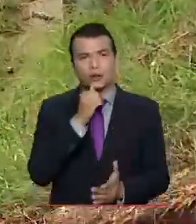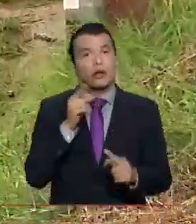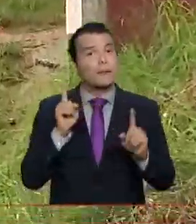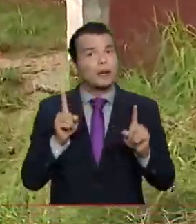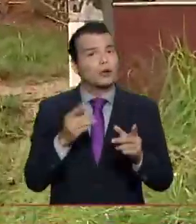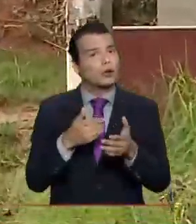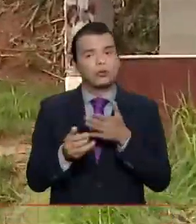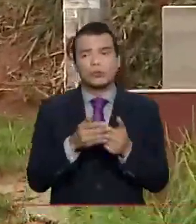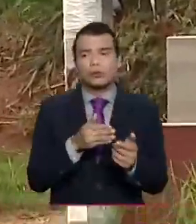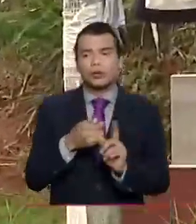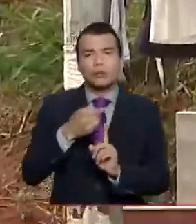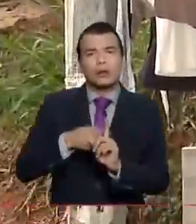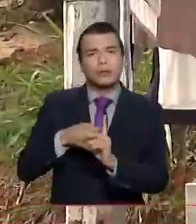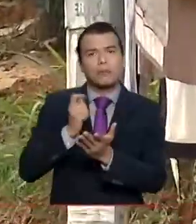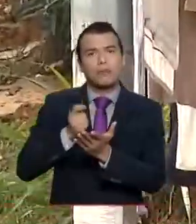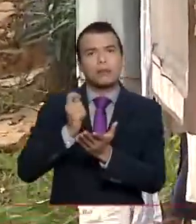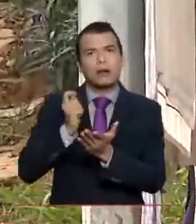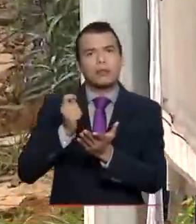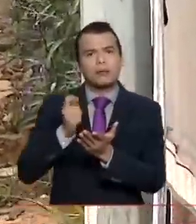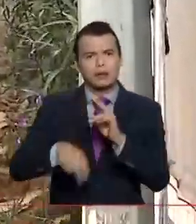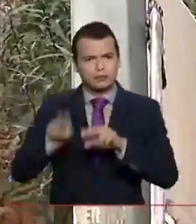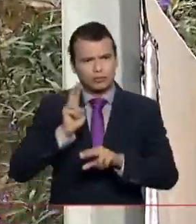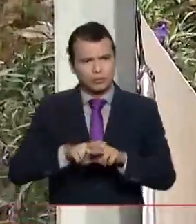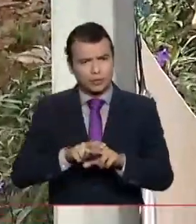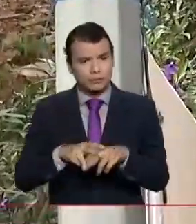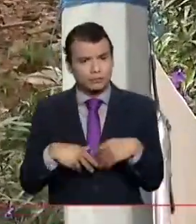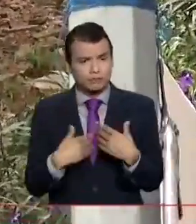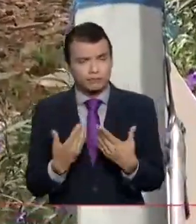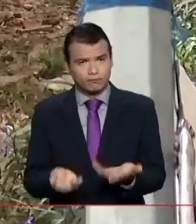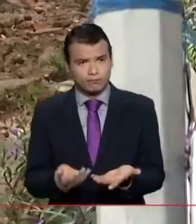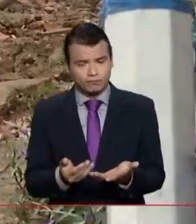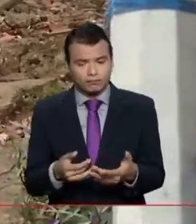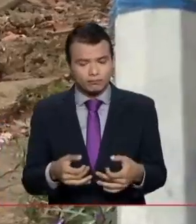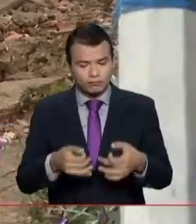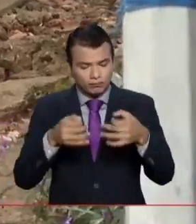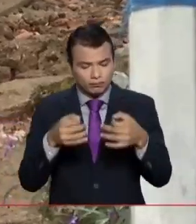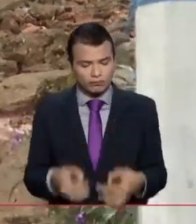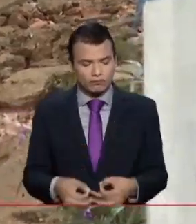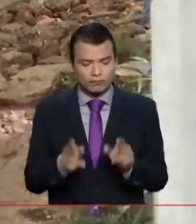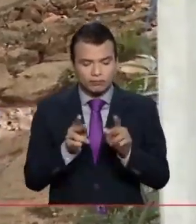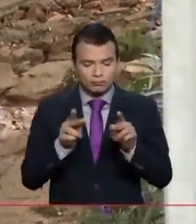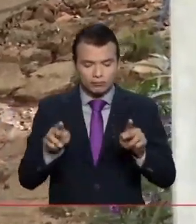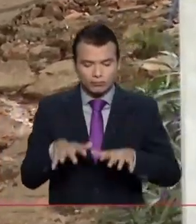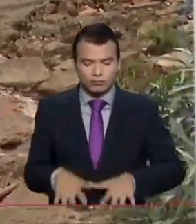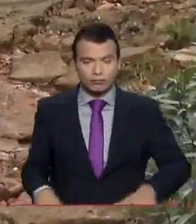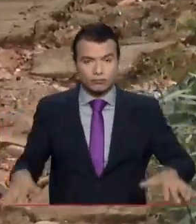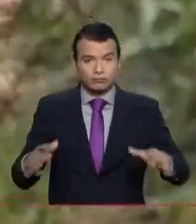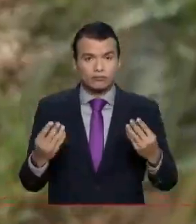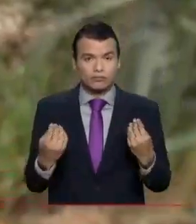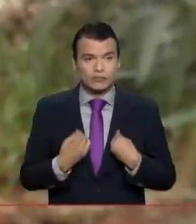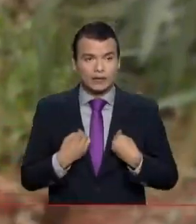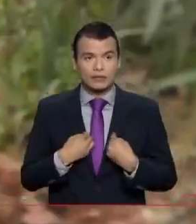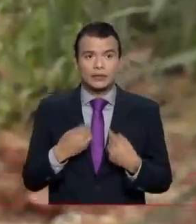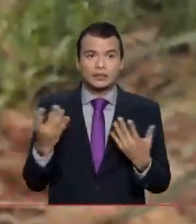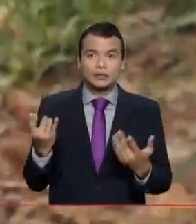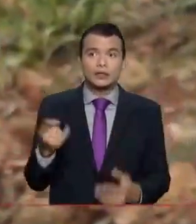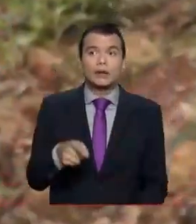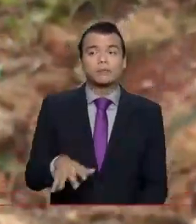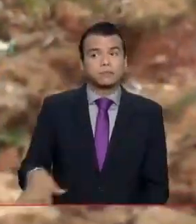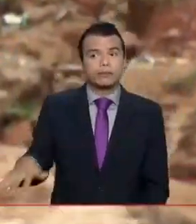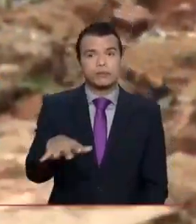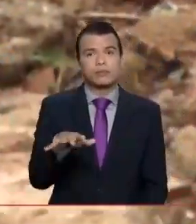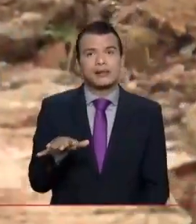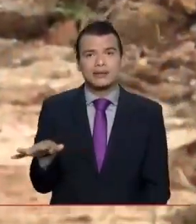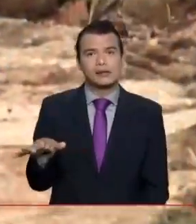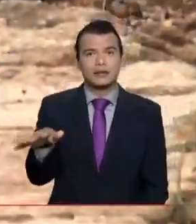completos. Y el peligro que también conlleva para las personas que viven por acá tener este tipo de situaciones, ¿no? Un resbalón, algo que les pueda afectar